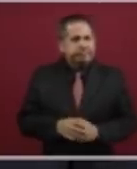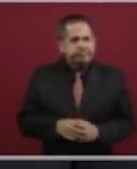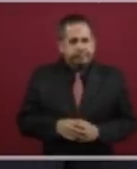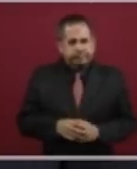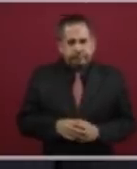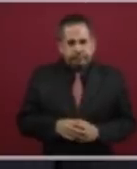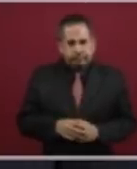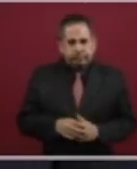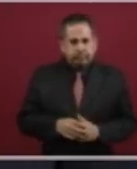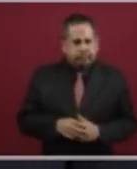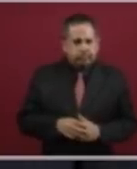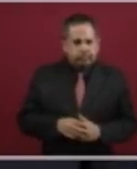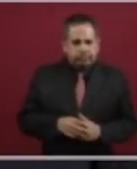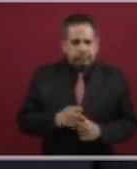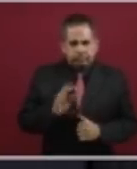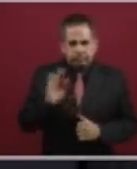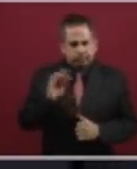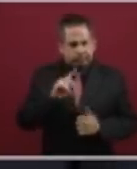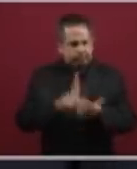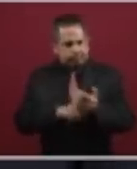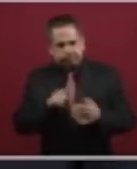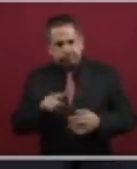está permitido hasta hacerle